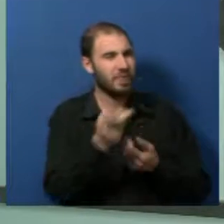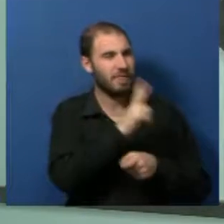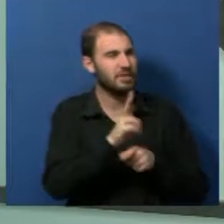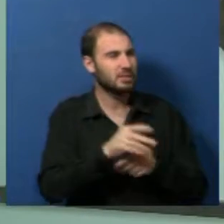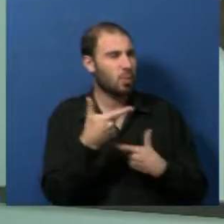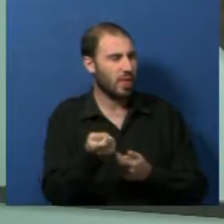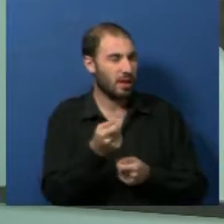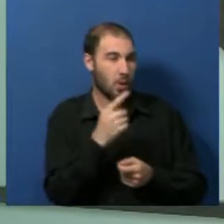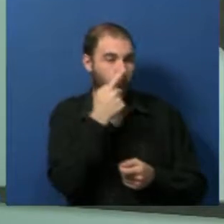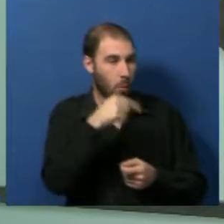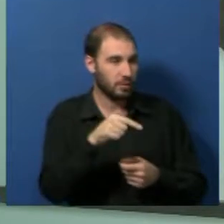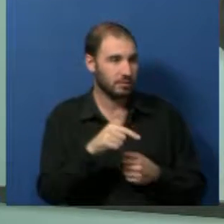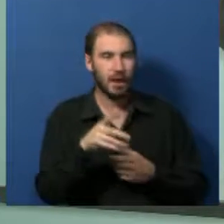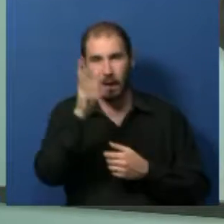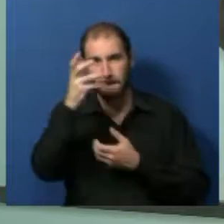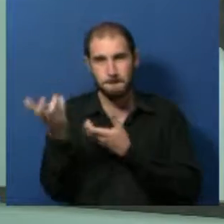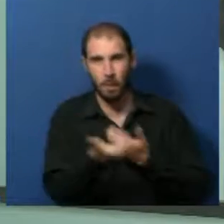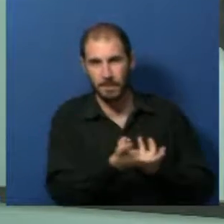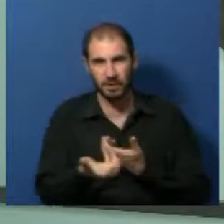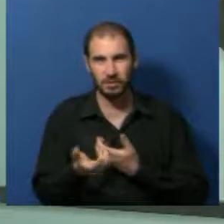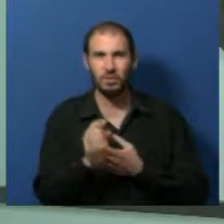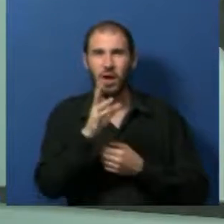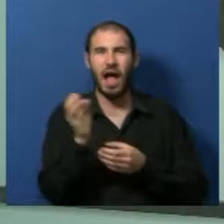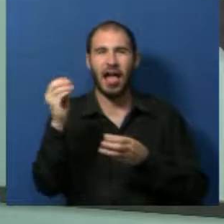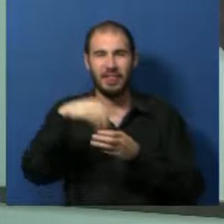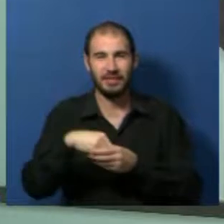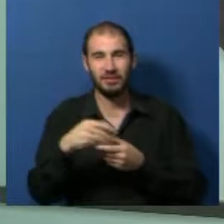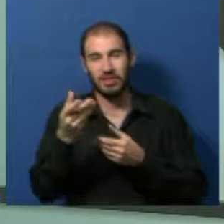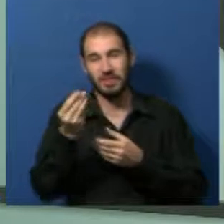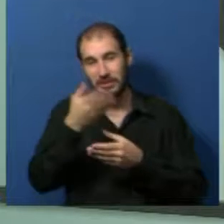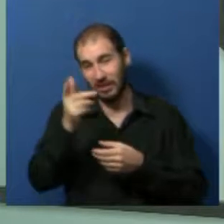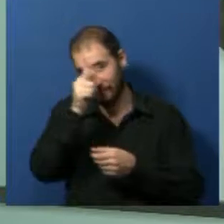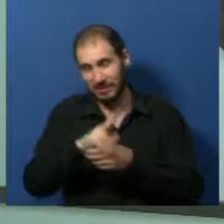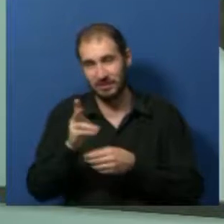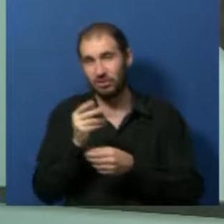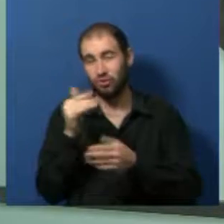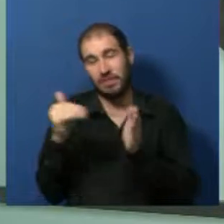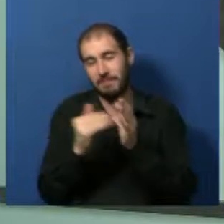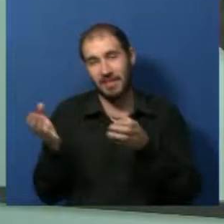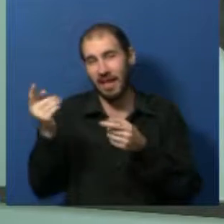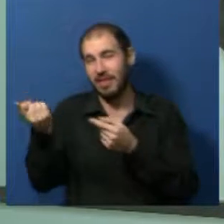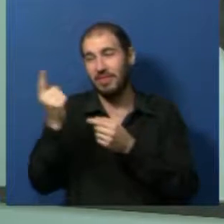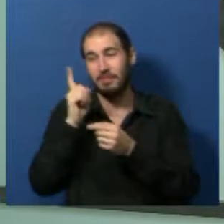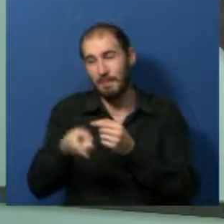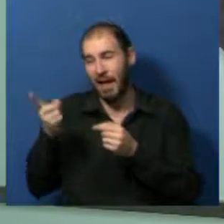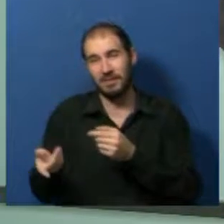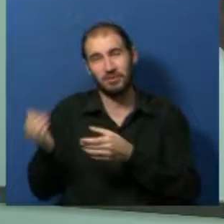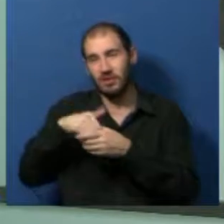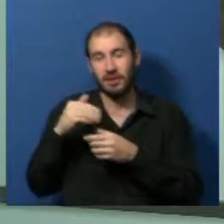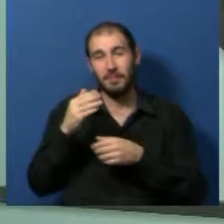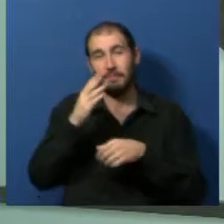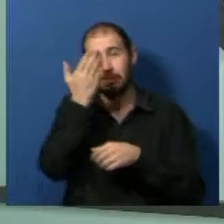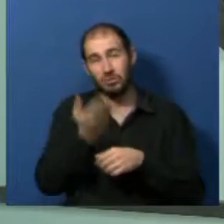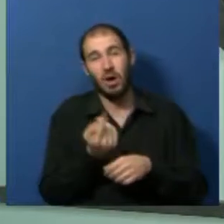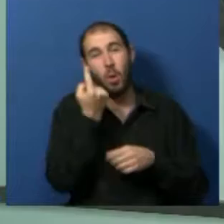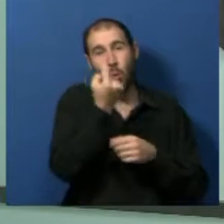Civil, la última certificación. Bomberos forma parte de Defensa Civil y todos dependían de una persona, que el